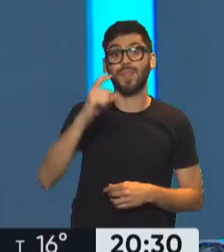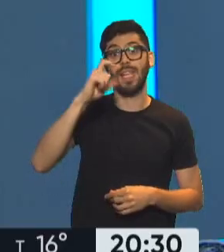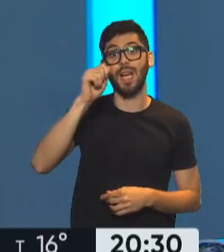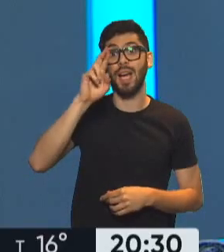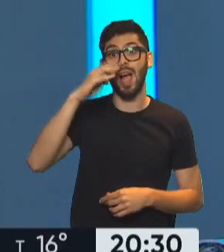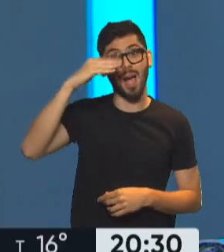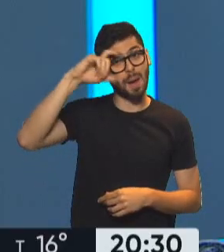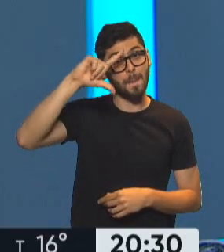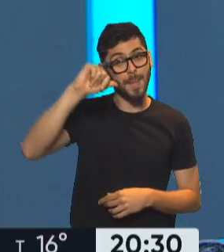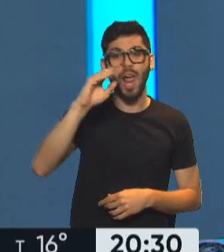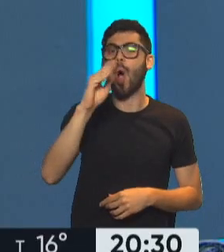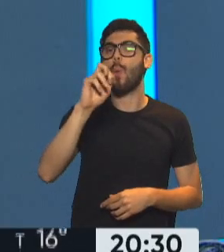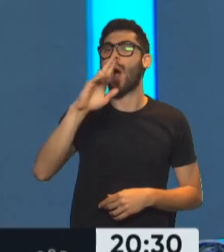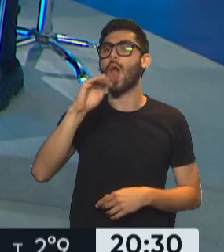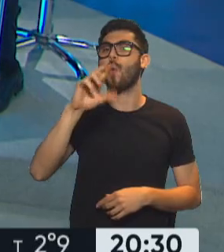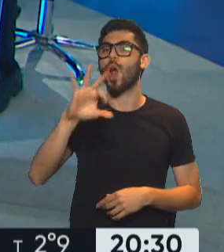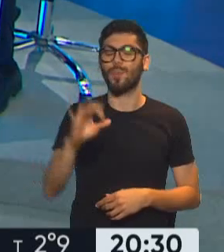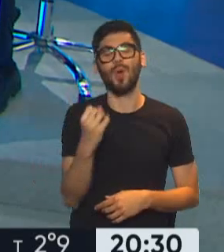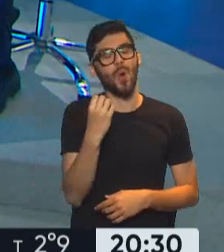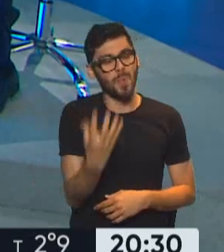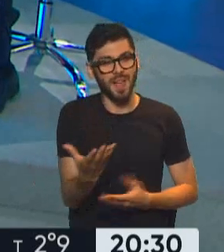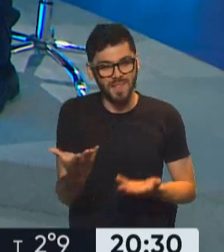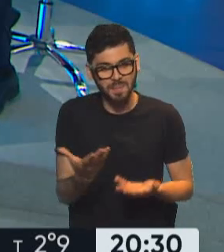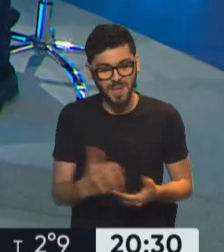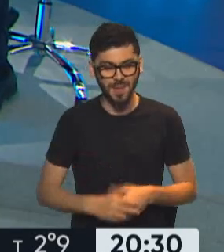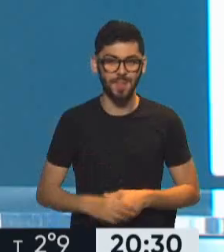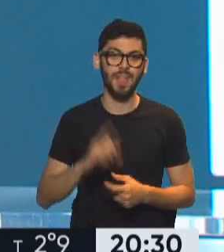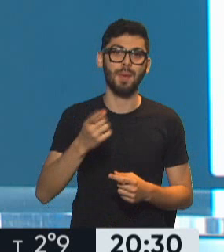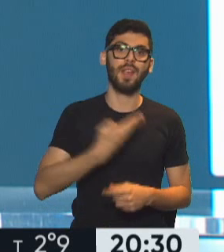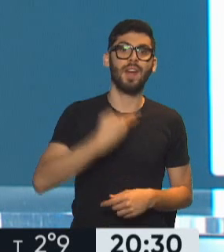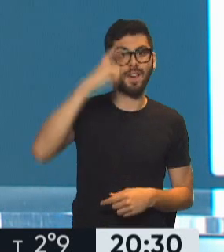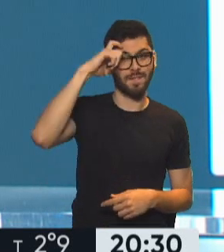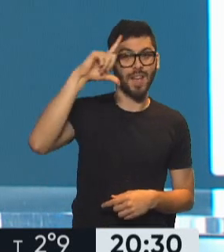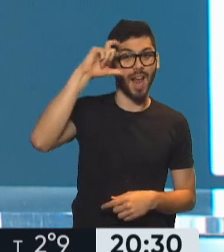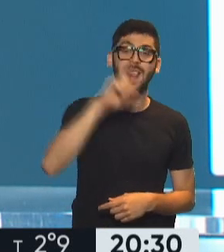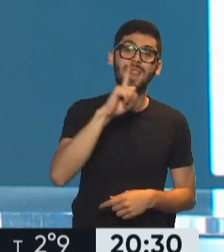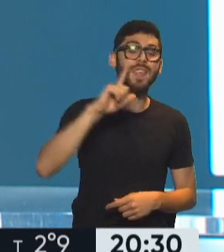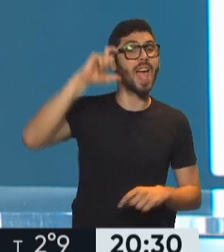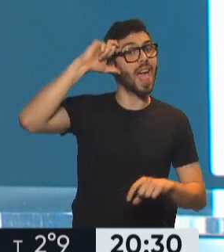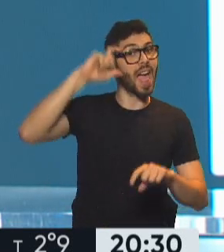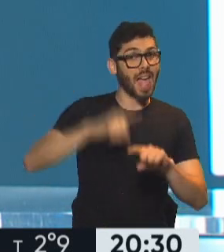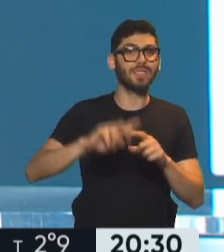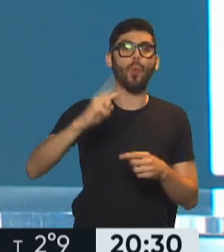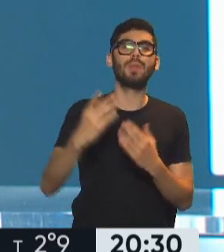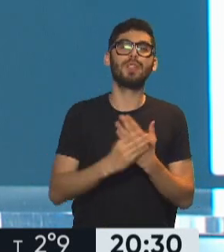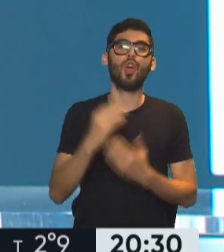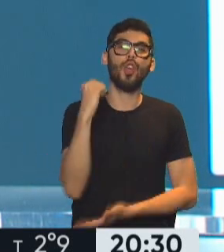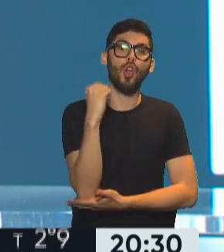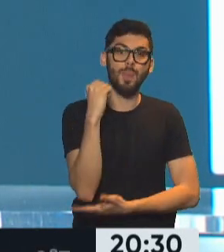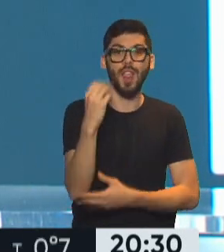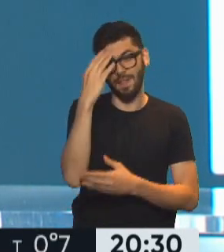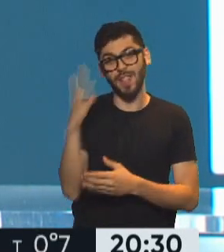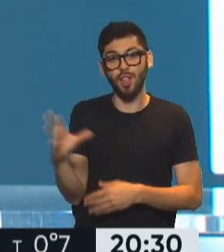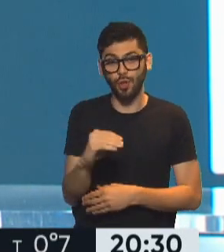días en la mesa. ¿Cómo estás, Carmen? Bienvenida. Gracias. Hoy nos acompaña Roberto Feletti, ex viceministro de Economía, economista del Frente de Todos. ¿Cómo está? ¿Qué tal? Buenas